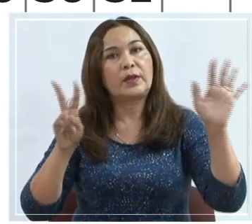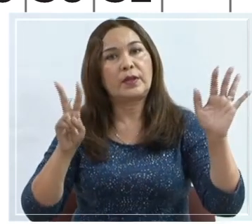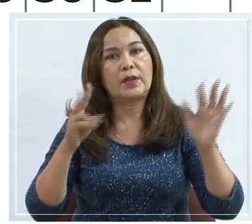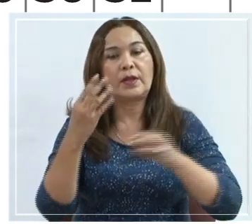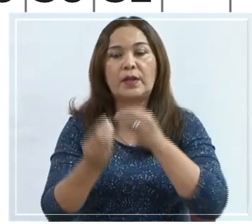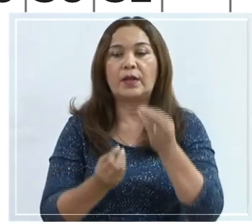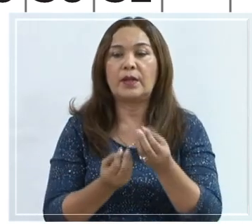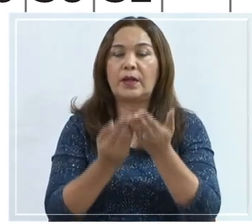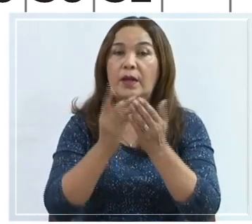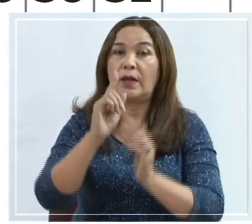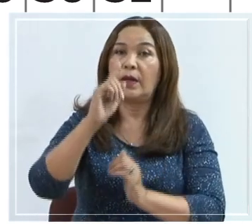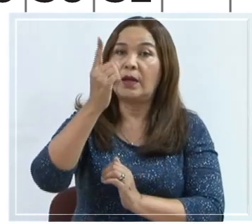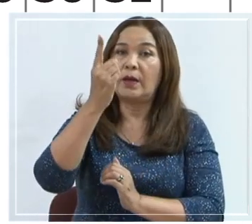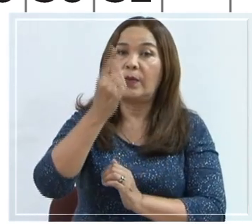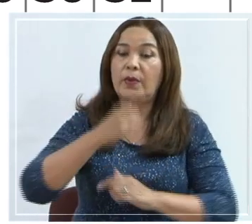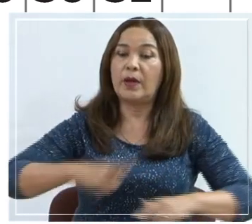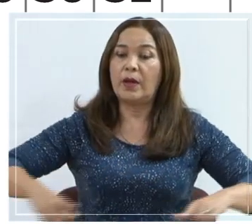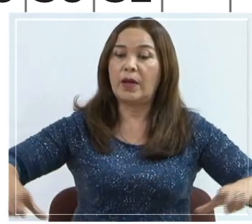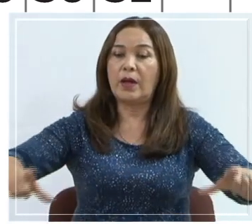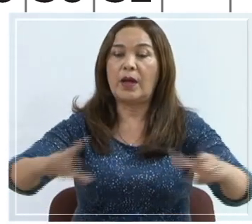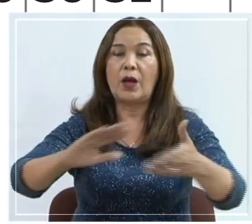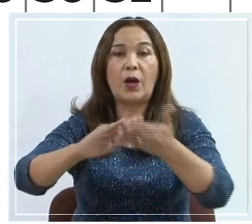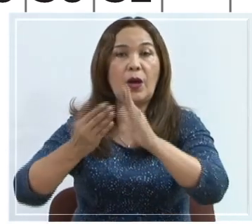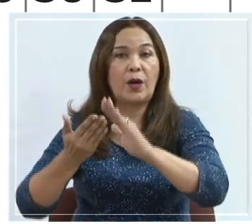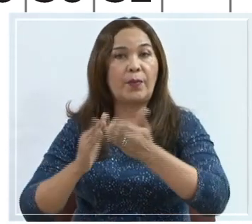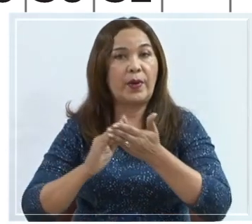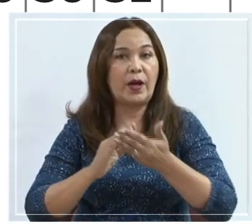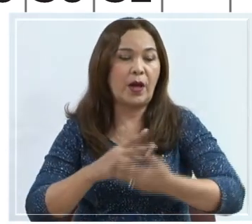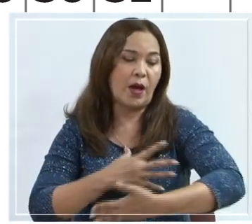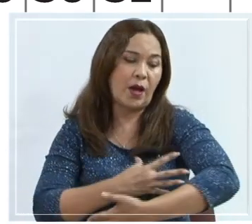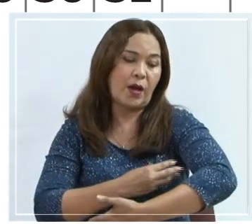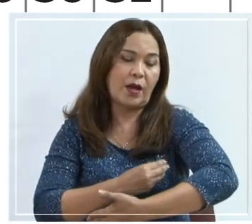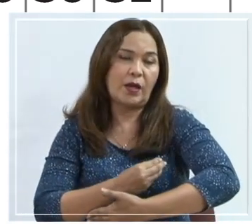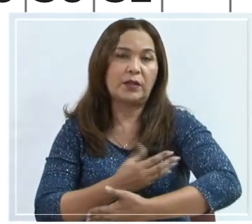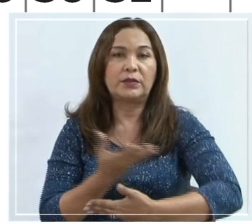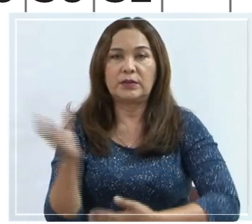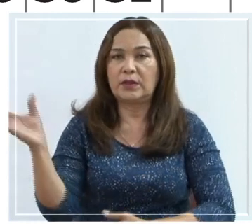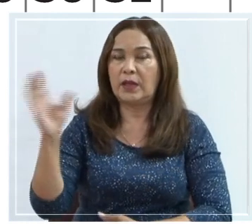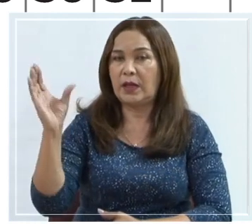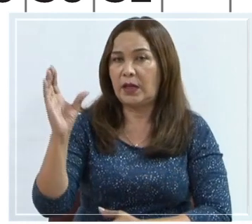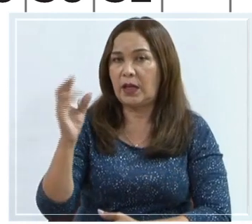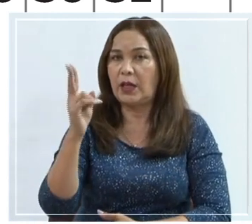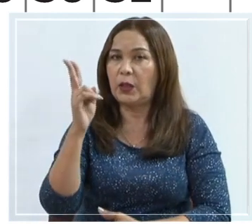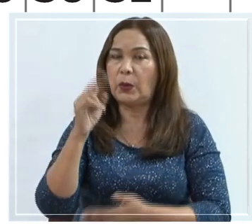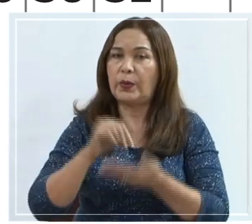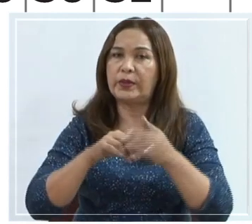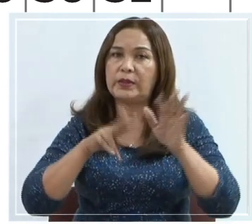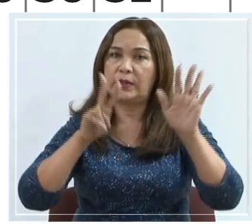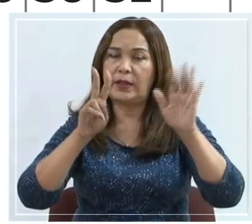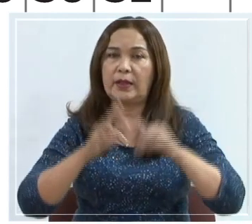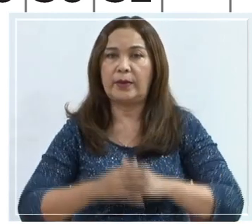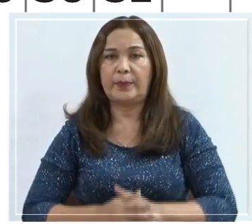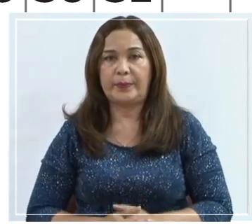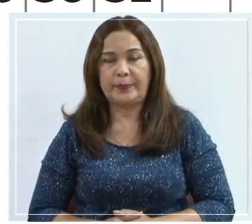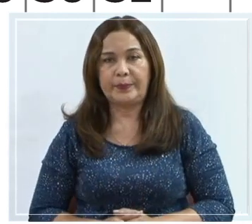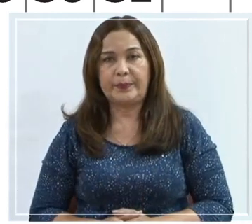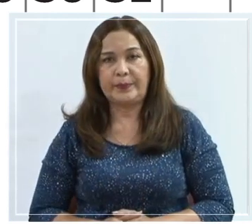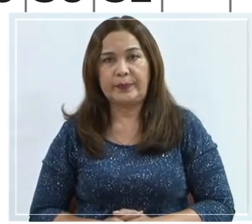creación de la primera sala comunitaria para la lactancia materna caracas 2017